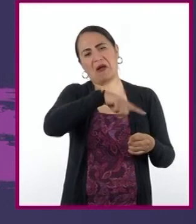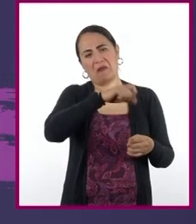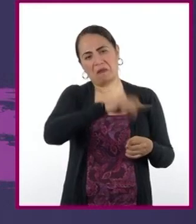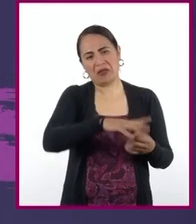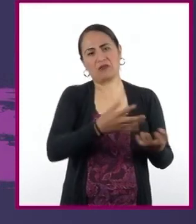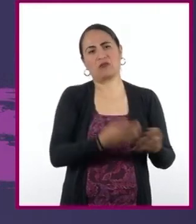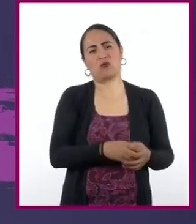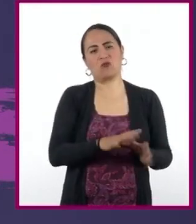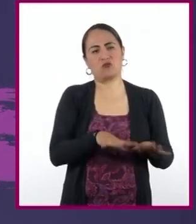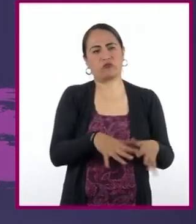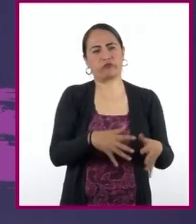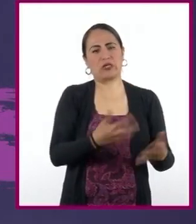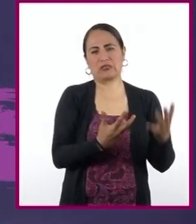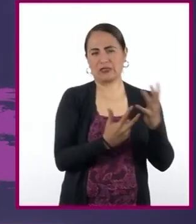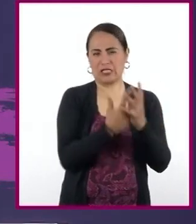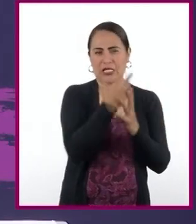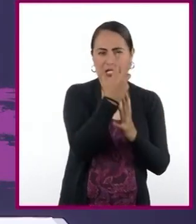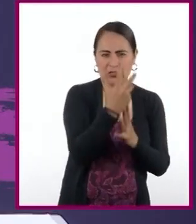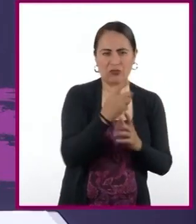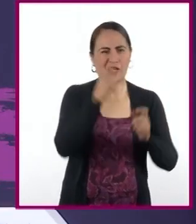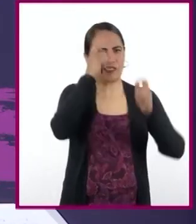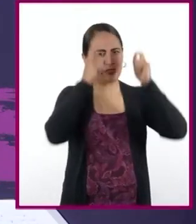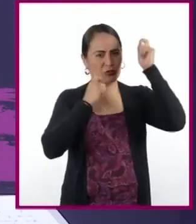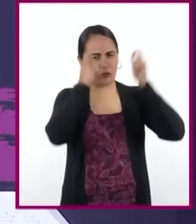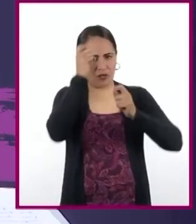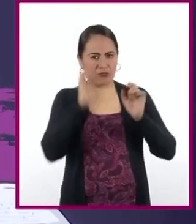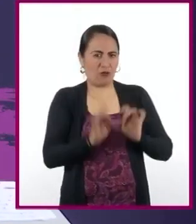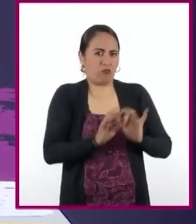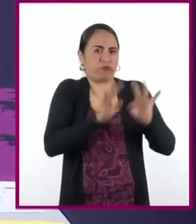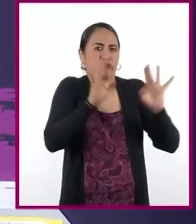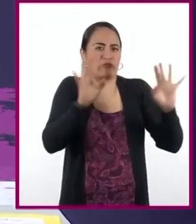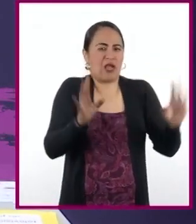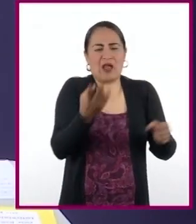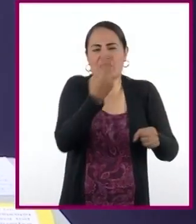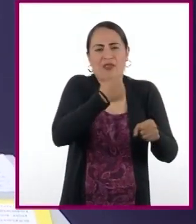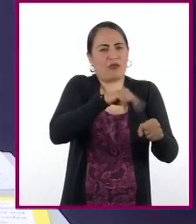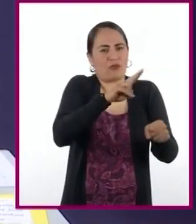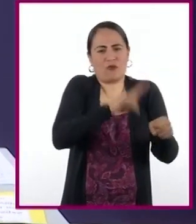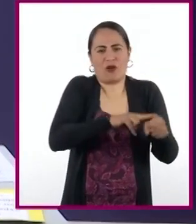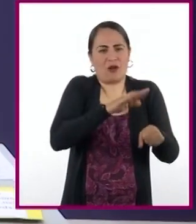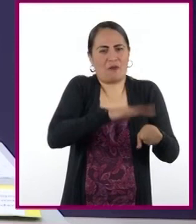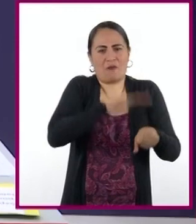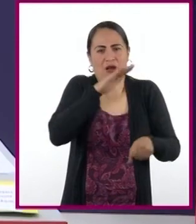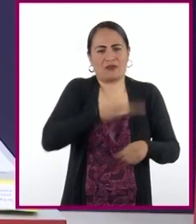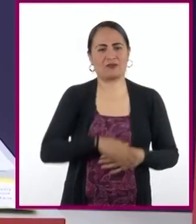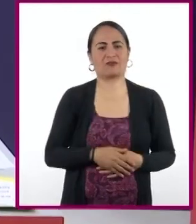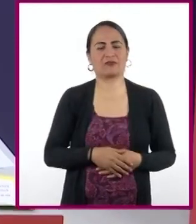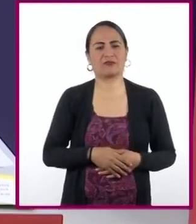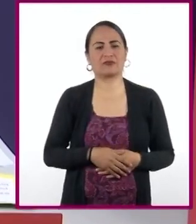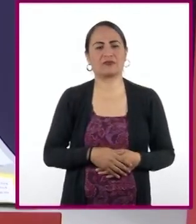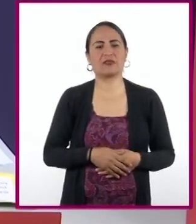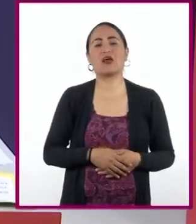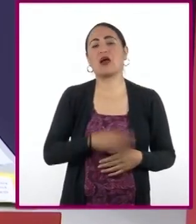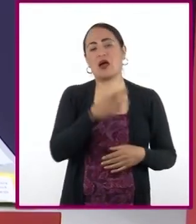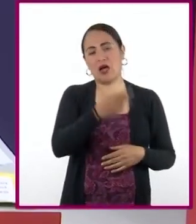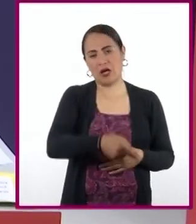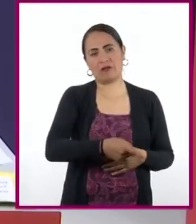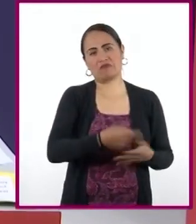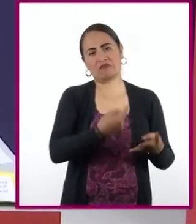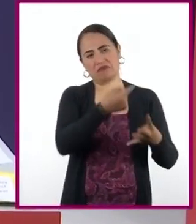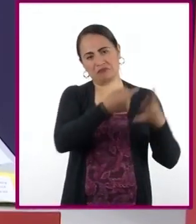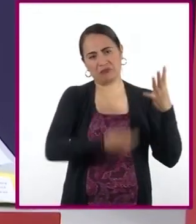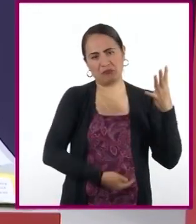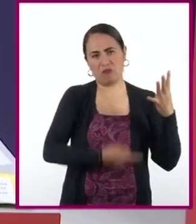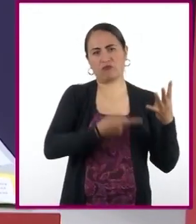onomatopeyas, pausas y gesticulaciones espontáneas y más naturales. Ejemplos de textos orales donde se